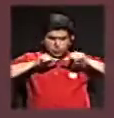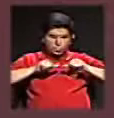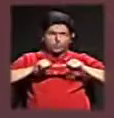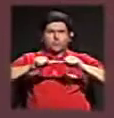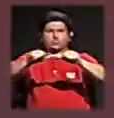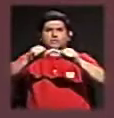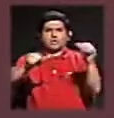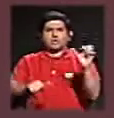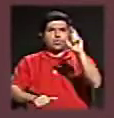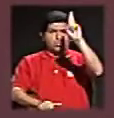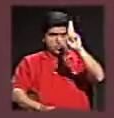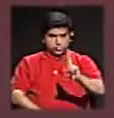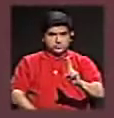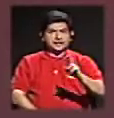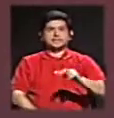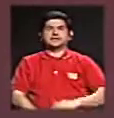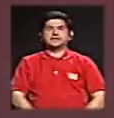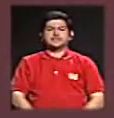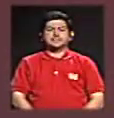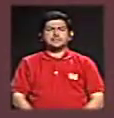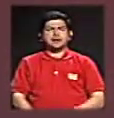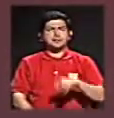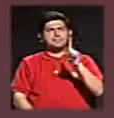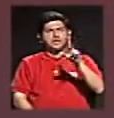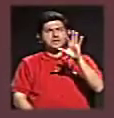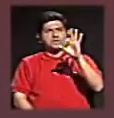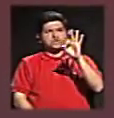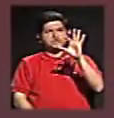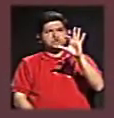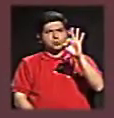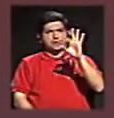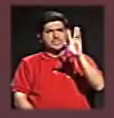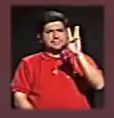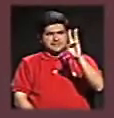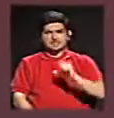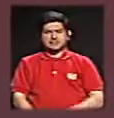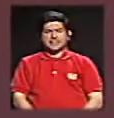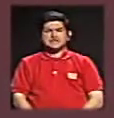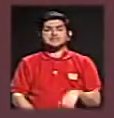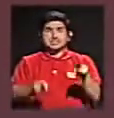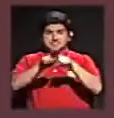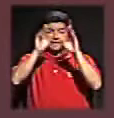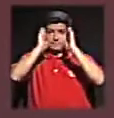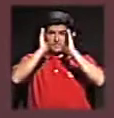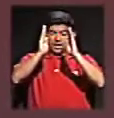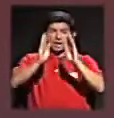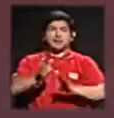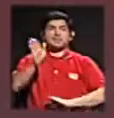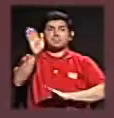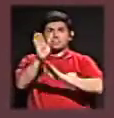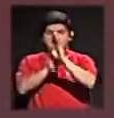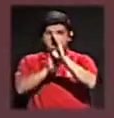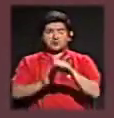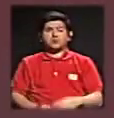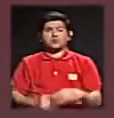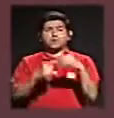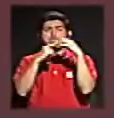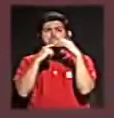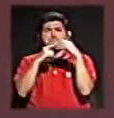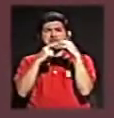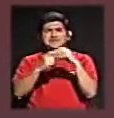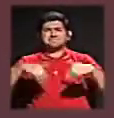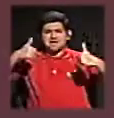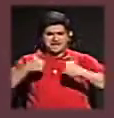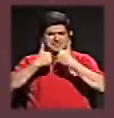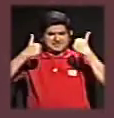sostenible en Costa Rica. Bueno, desde 1996 da seguimiento al desarrollo y a los principales